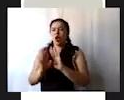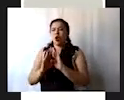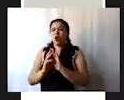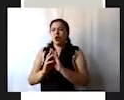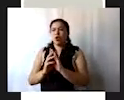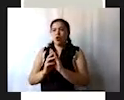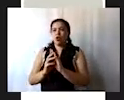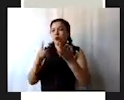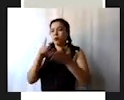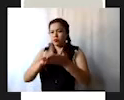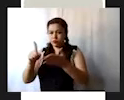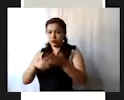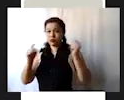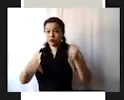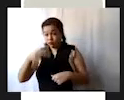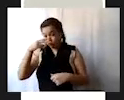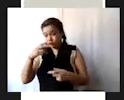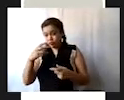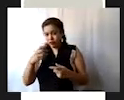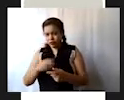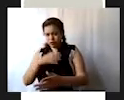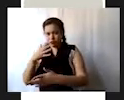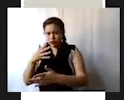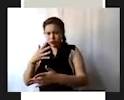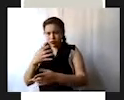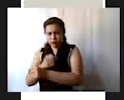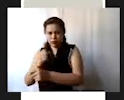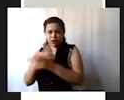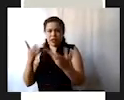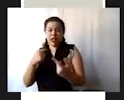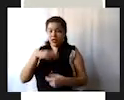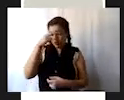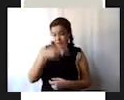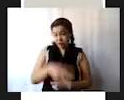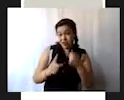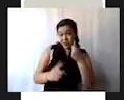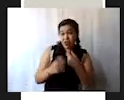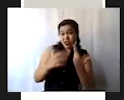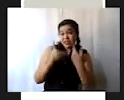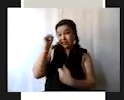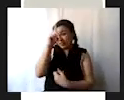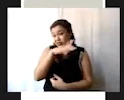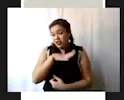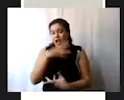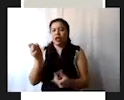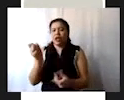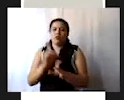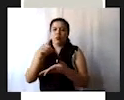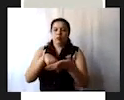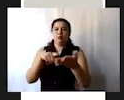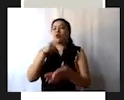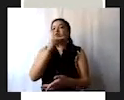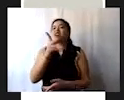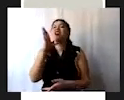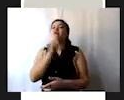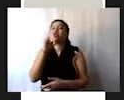agresiva. En México, a pesar de todas las dificultades, no tenemos esos problemas de censura tan altos a las organizaciones como